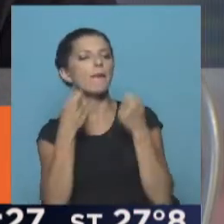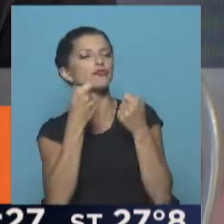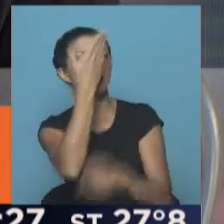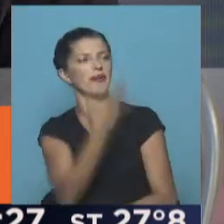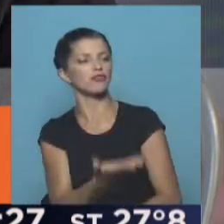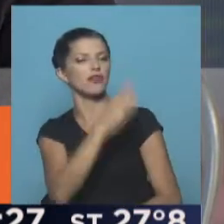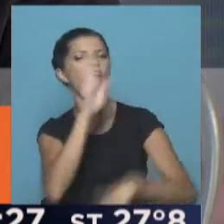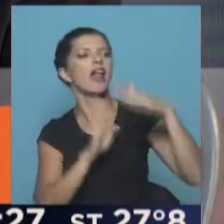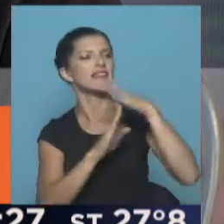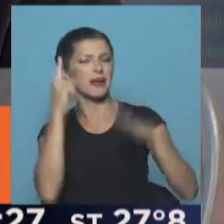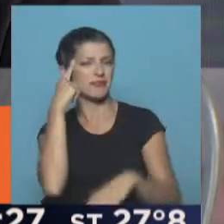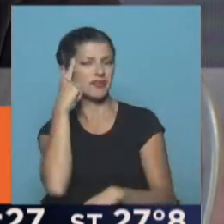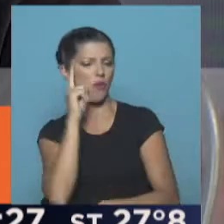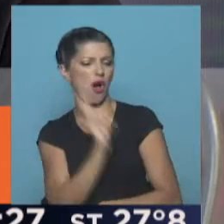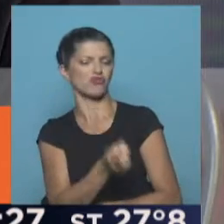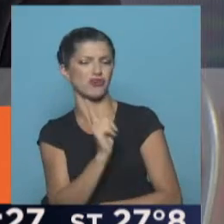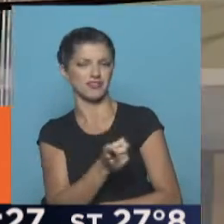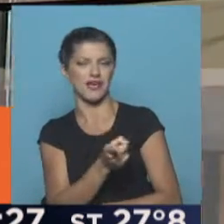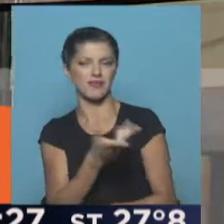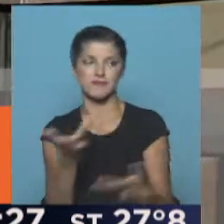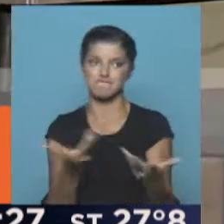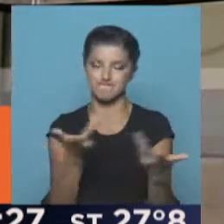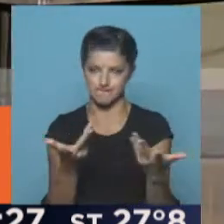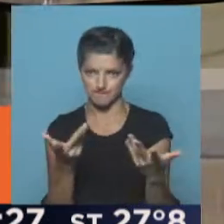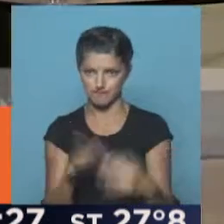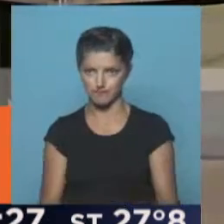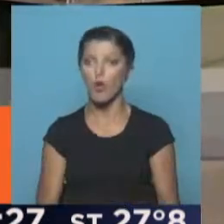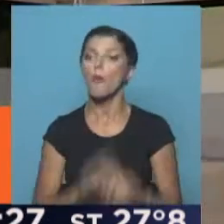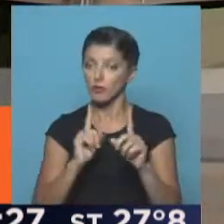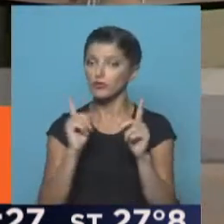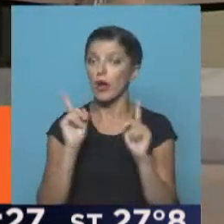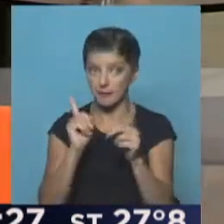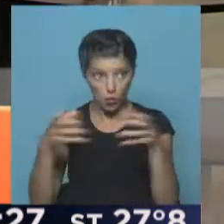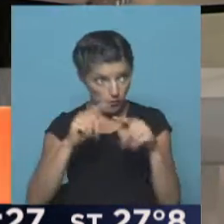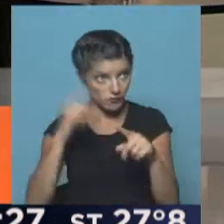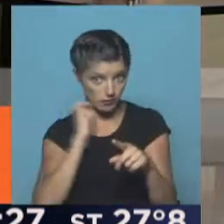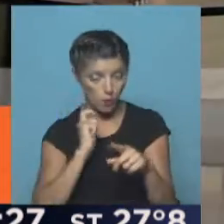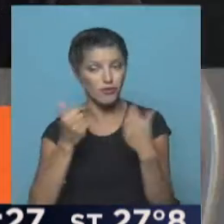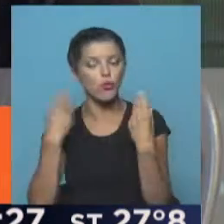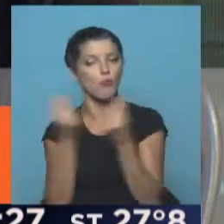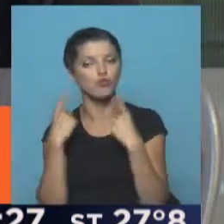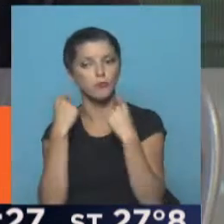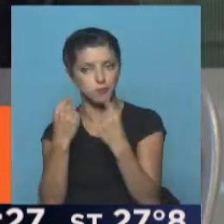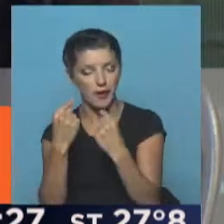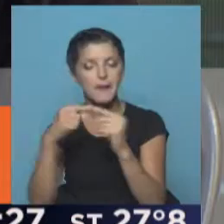como autoritario, que no inspira muchas simpatías, incluso en el mismo Partido Conservador. Sí. Pero si te pones a pensar,